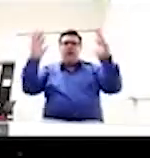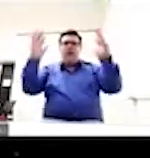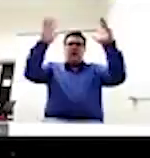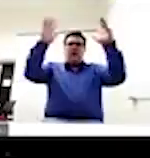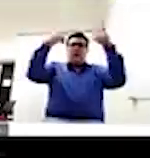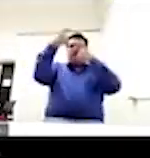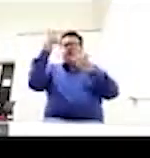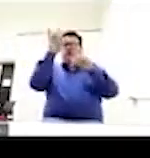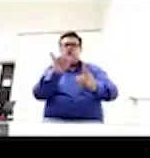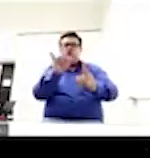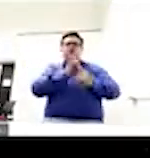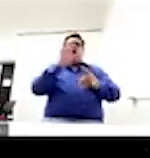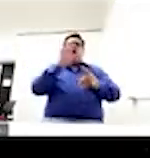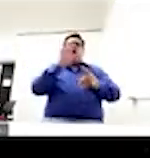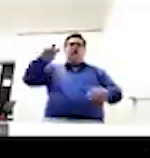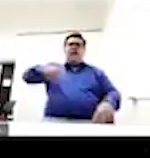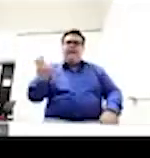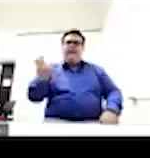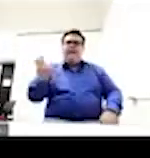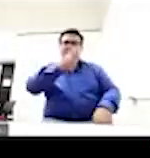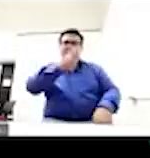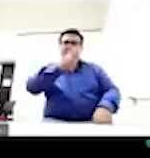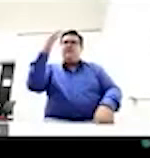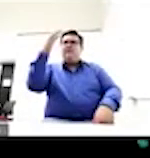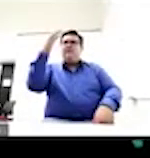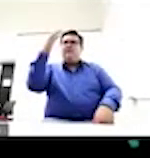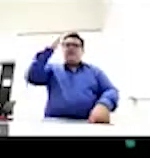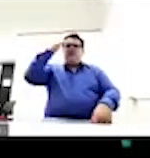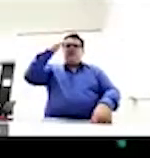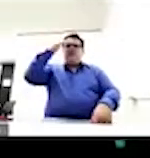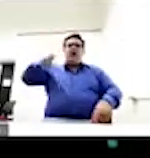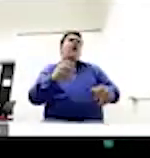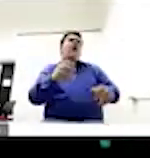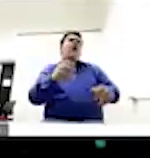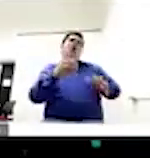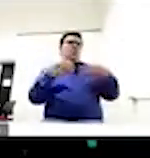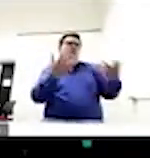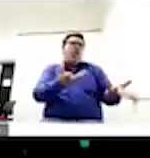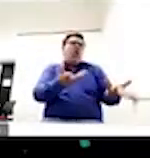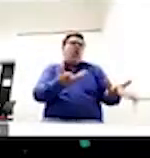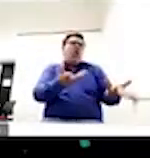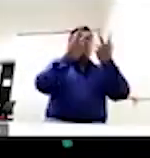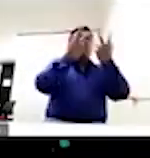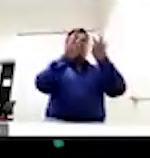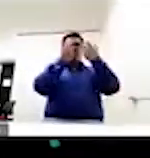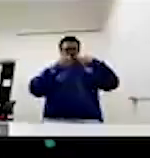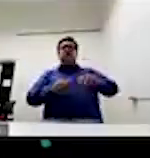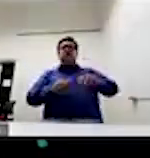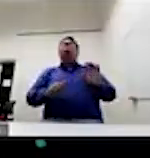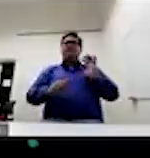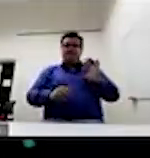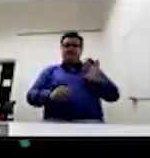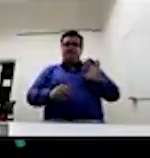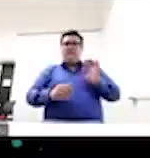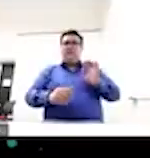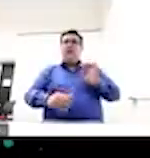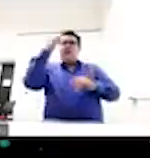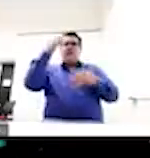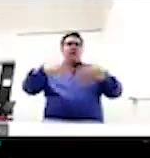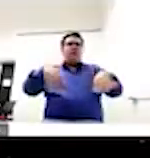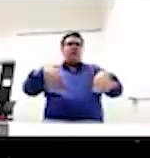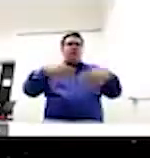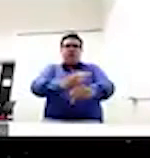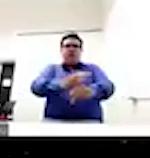animal devora a su cuidandera junto con el almidón que ésta le ofrece. Dijoma, resuelto a vengar a su hija